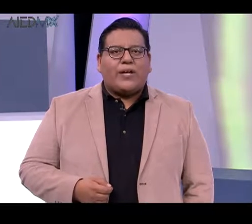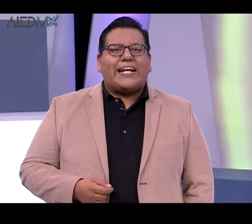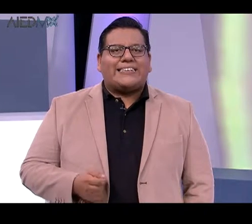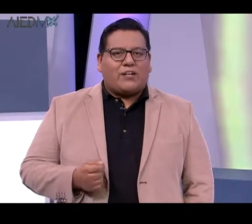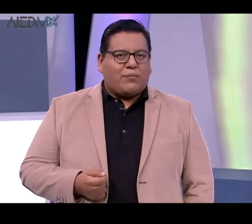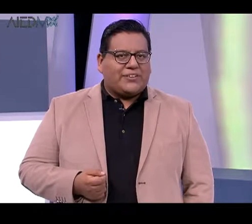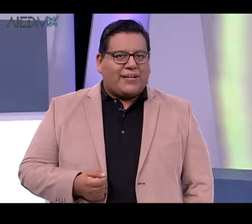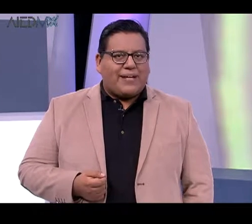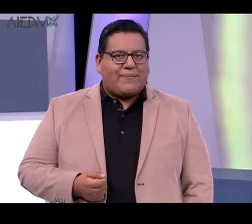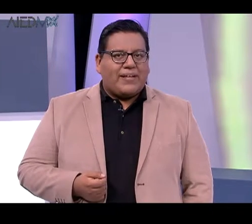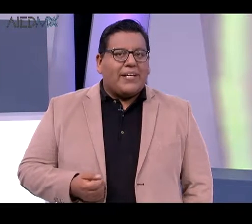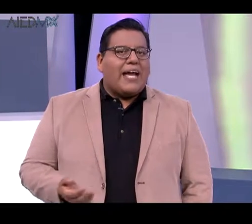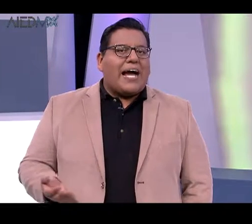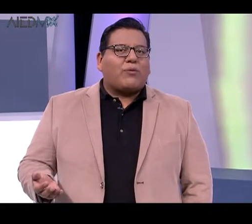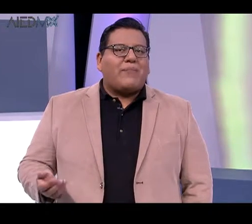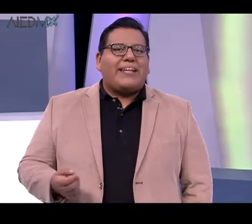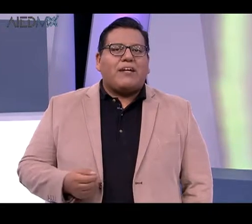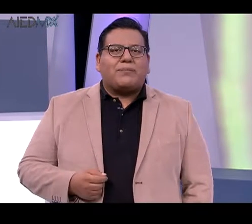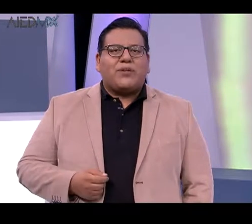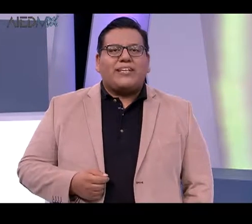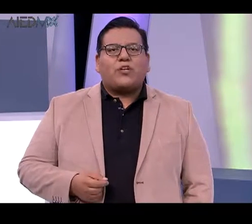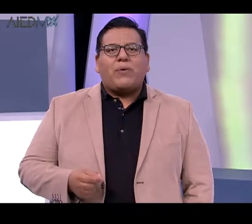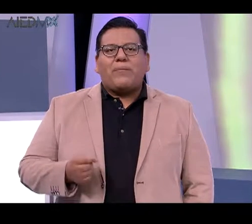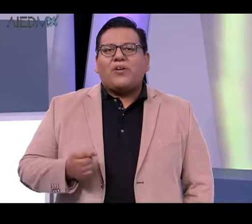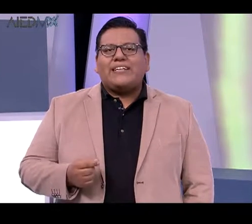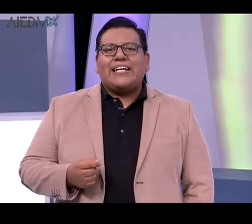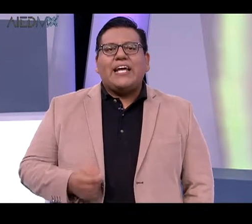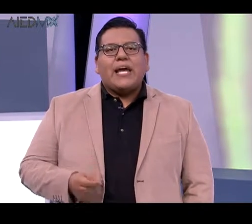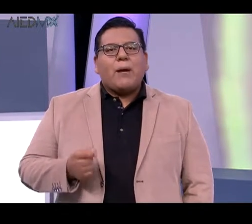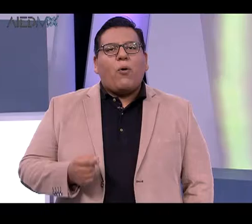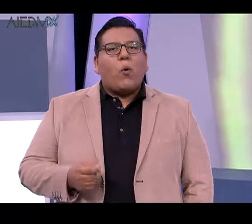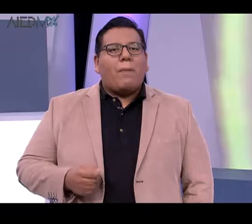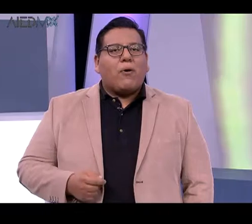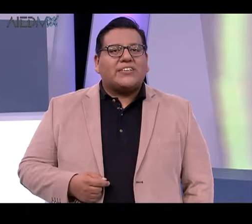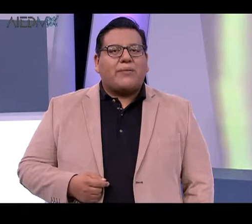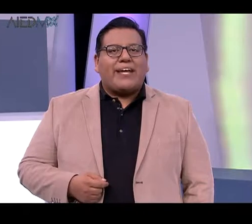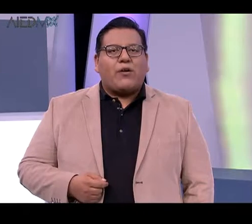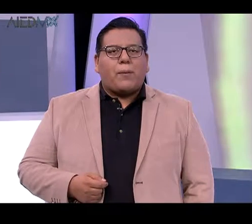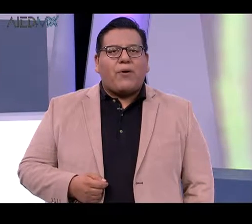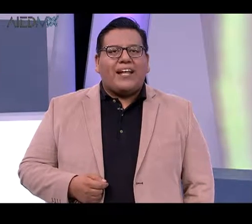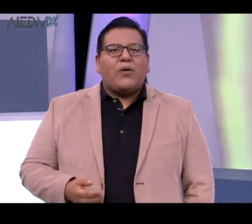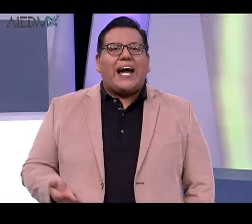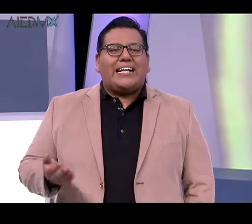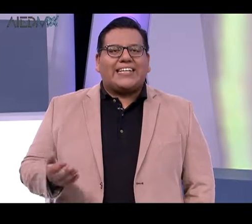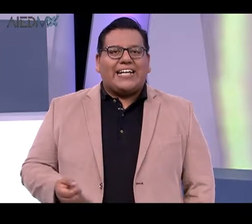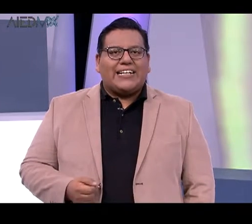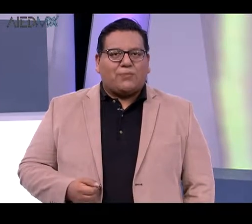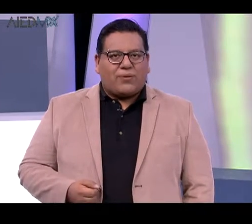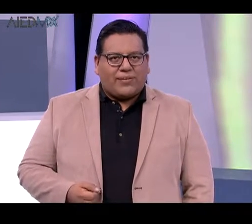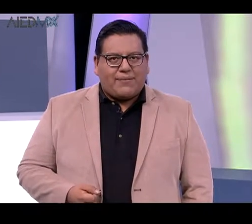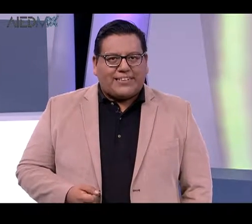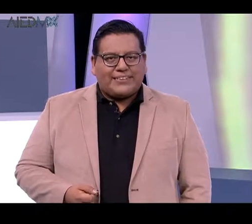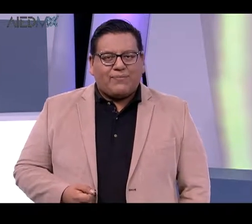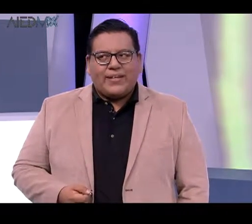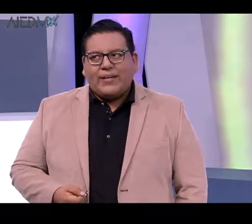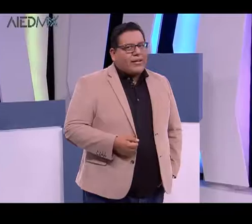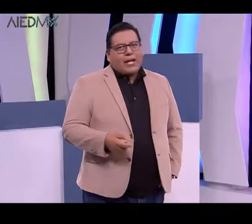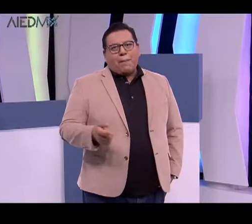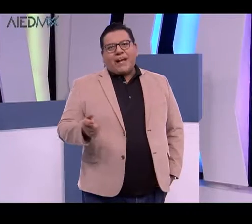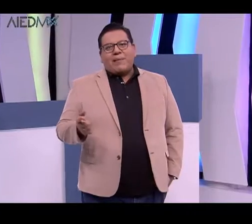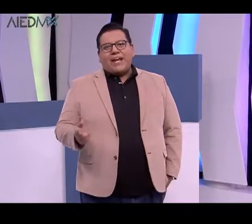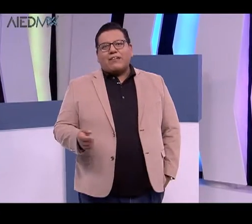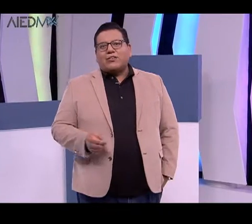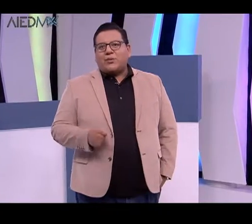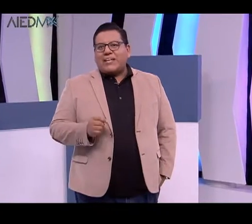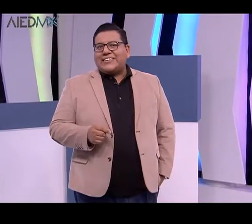opciones ecológicas de combustible. Actualmente hay opciones como el biodiesel que poco a poco se van incorporando a las cadenas productivas.